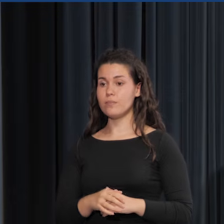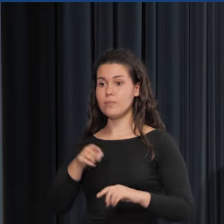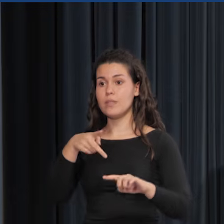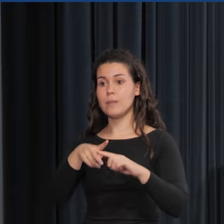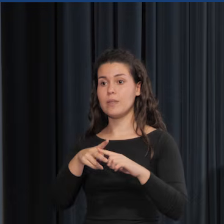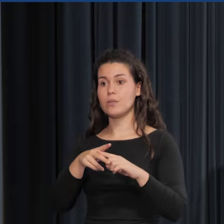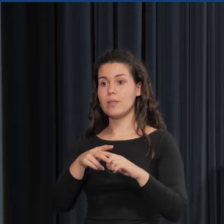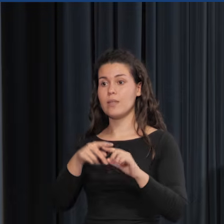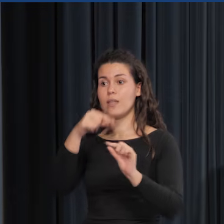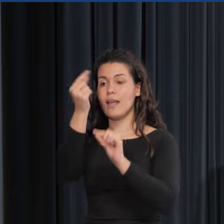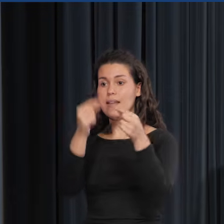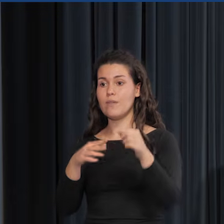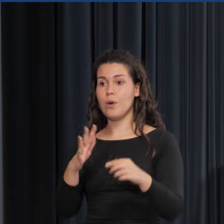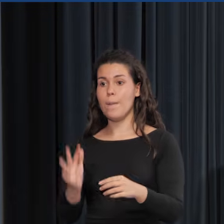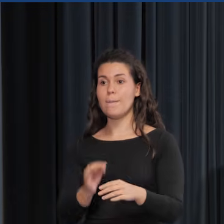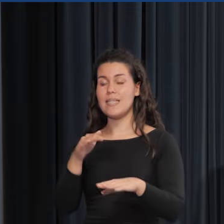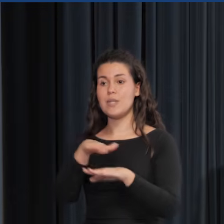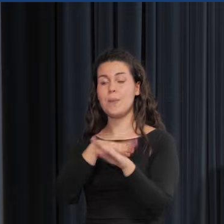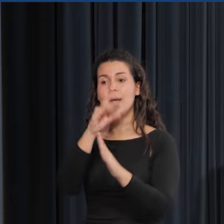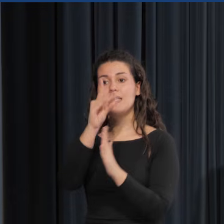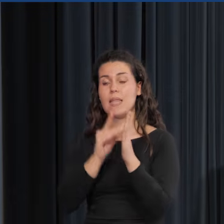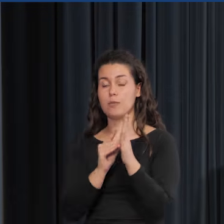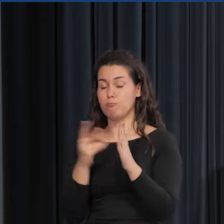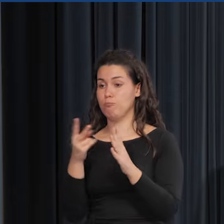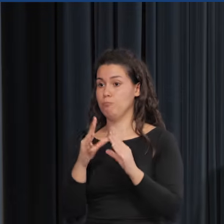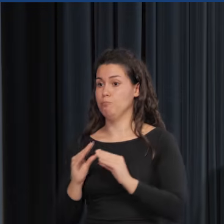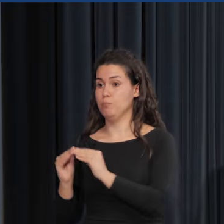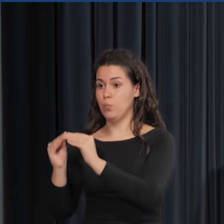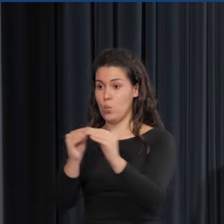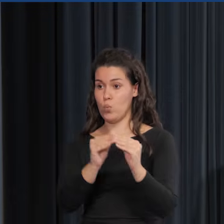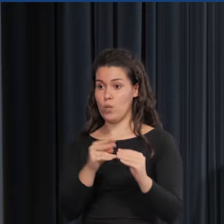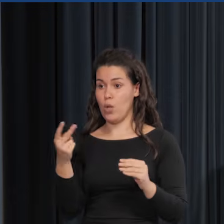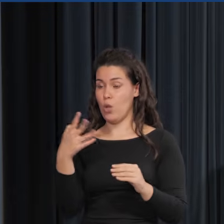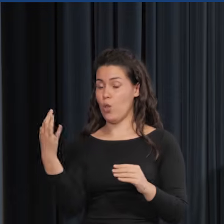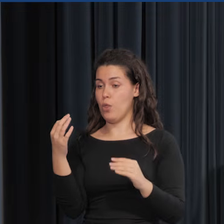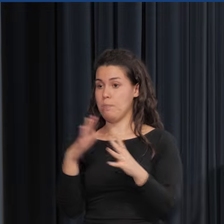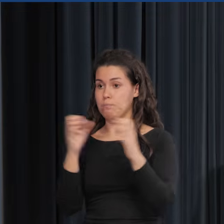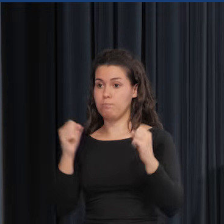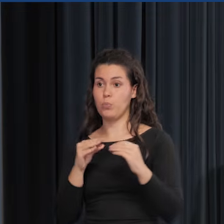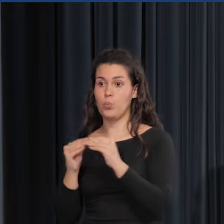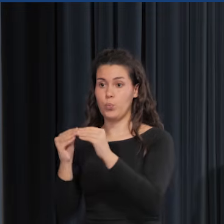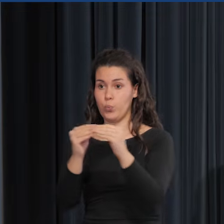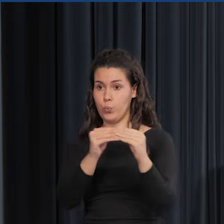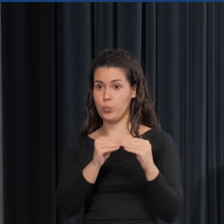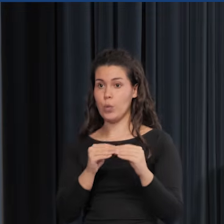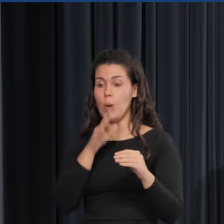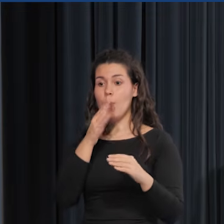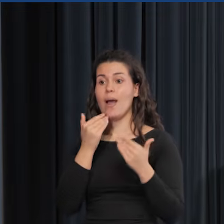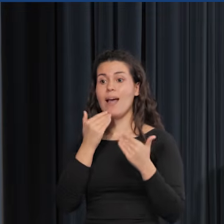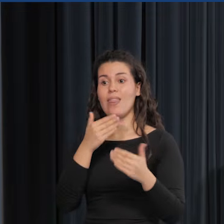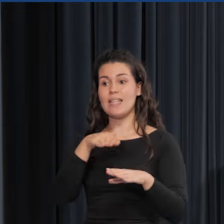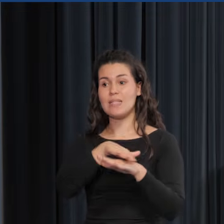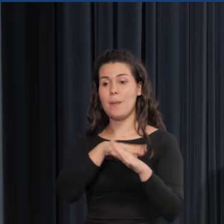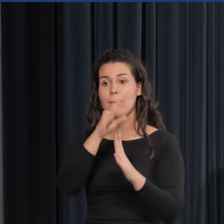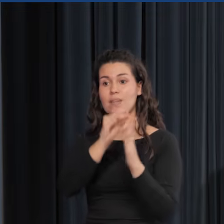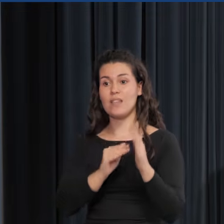elemento gráfico y una base de datos que van juntas, o sea, no podemos entender el elemento gráfico sin la base de datos, que la base de datos es lo que nutre y hace que funcione